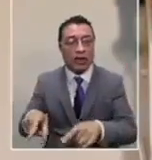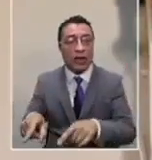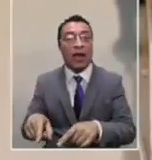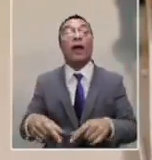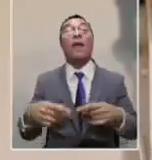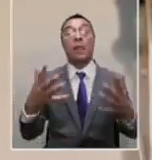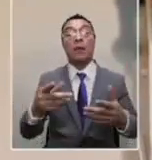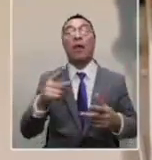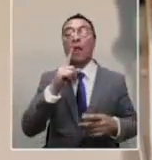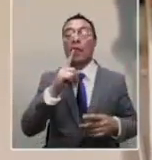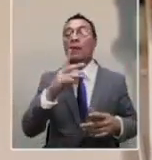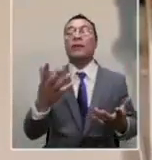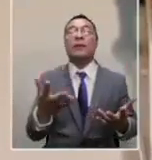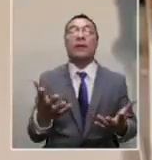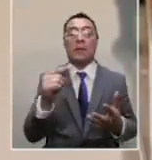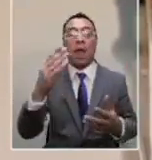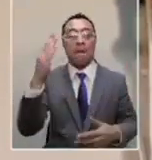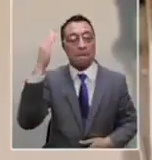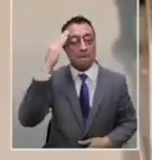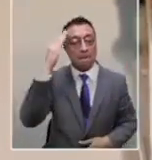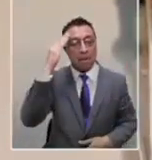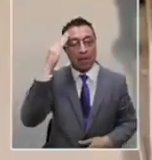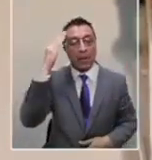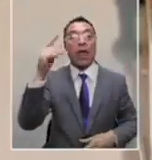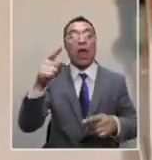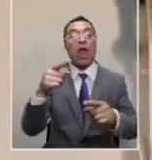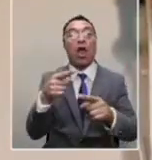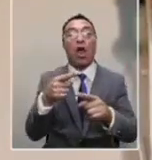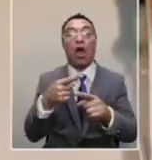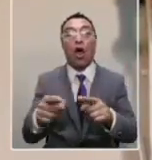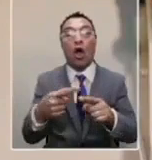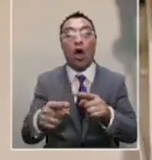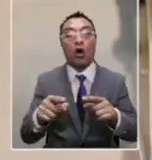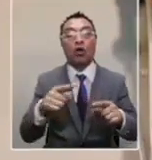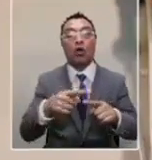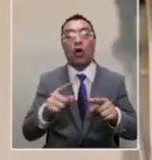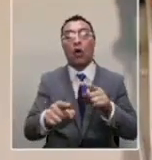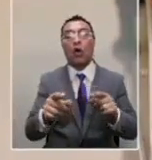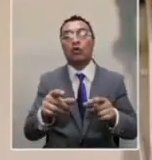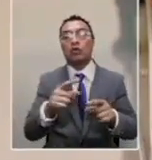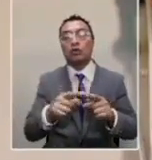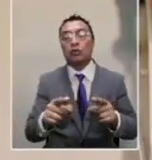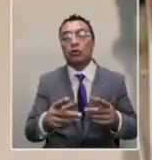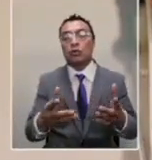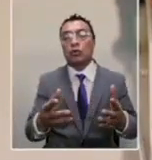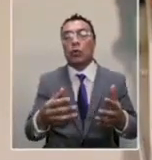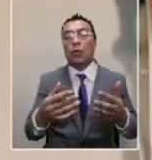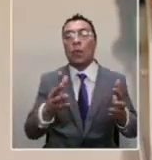interior, que tenía en mente otro migrante,